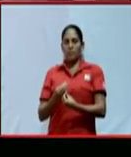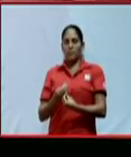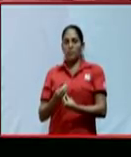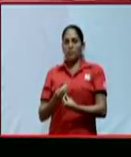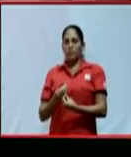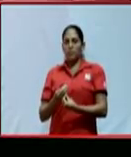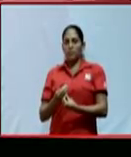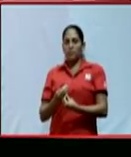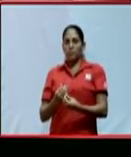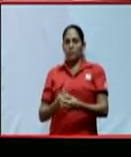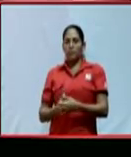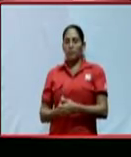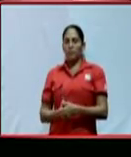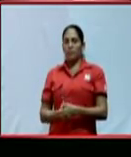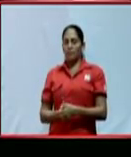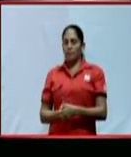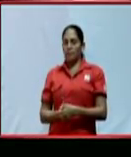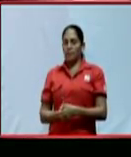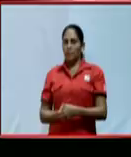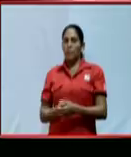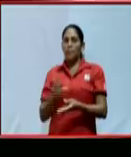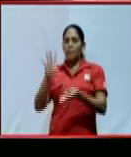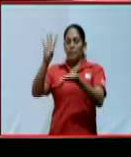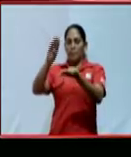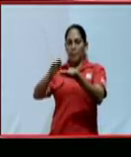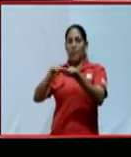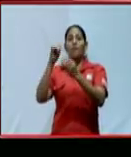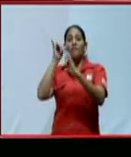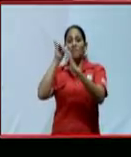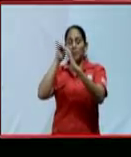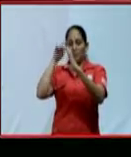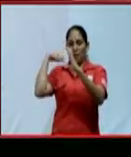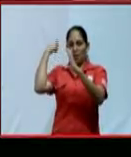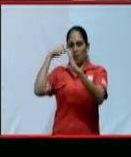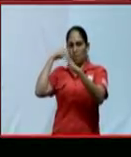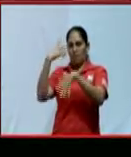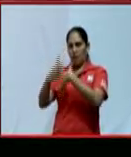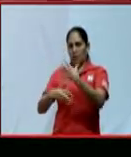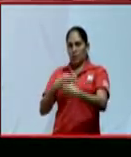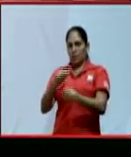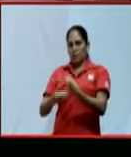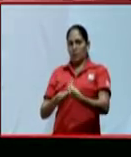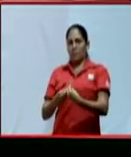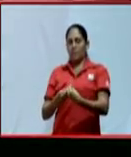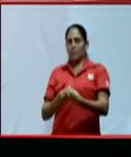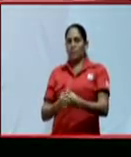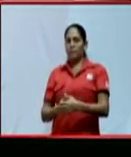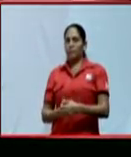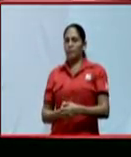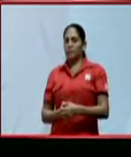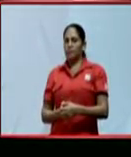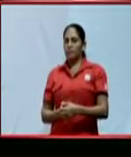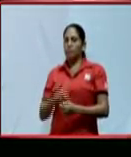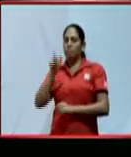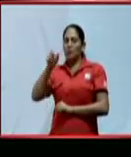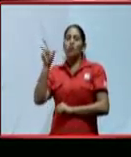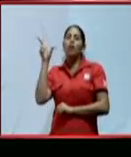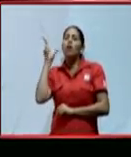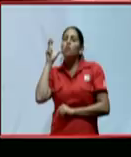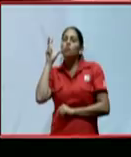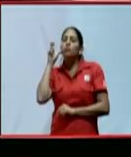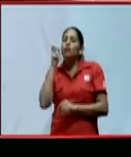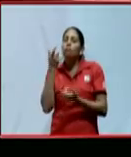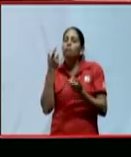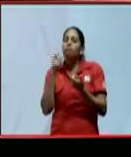¿Quiénes son? Héctor Moneda, el teniente Henry Salazar, su esposa,